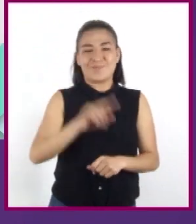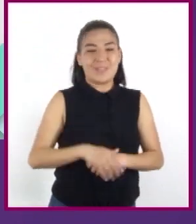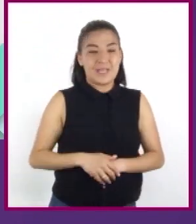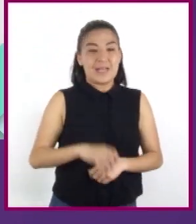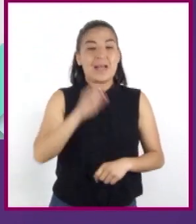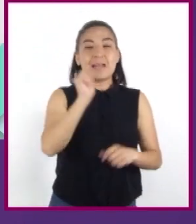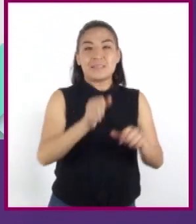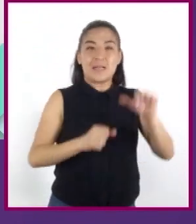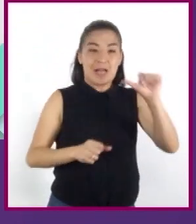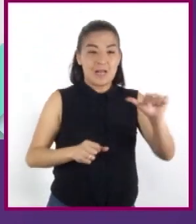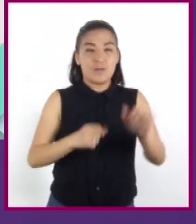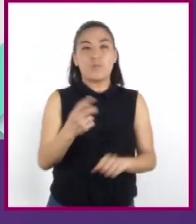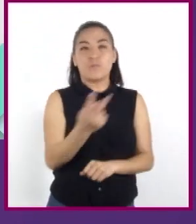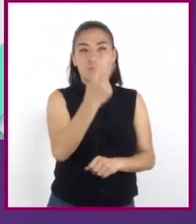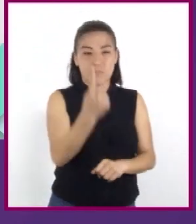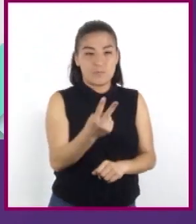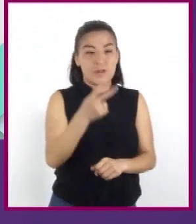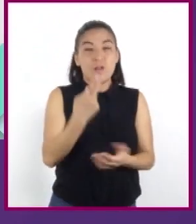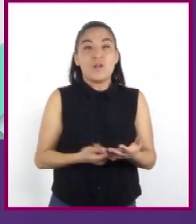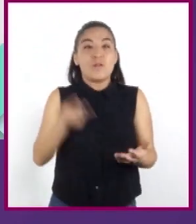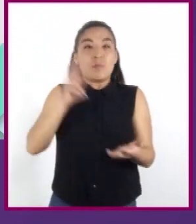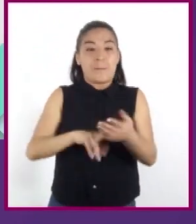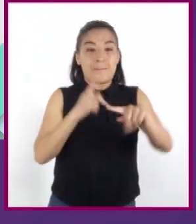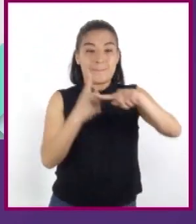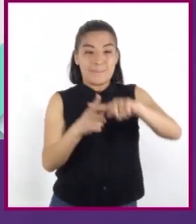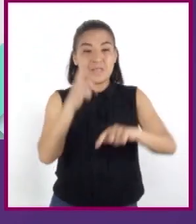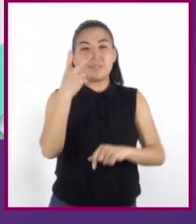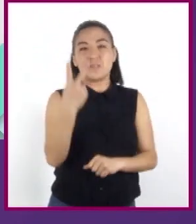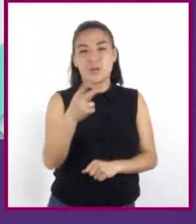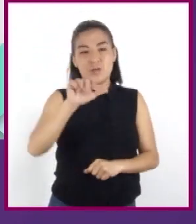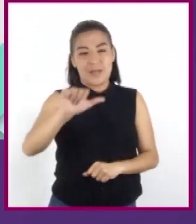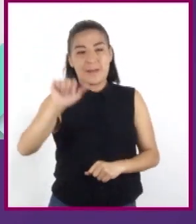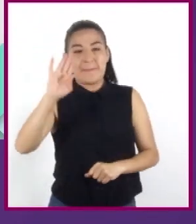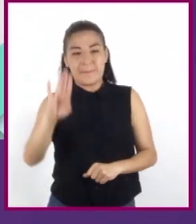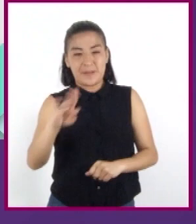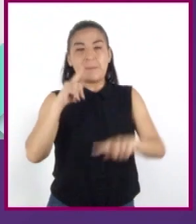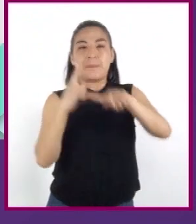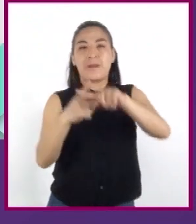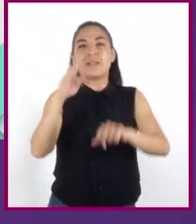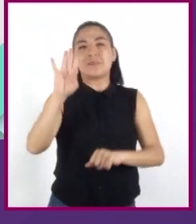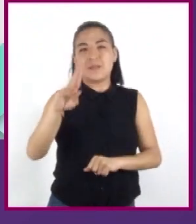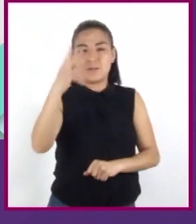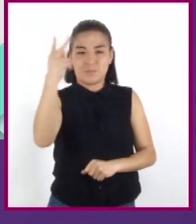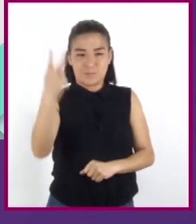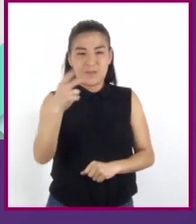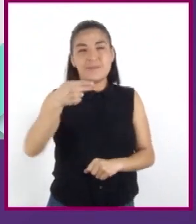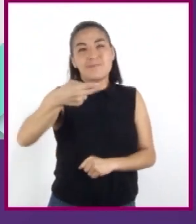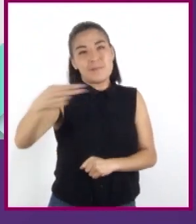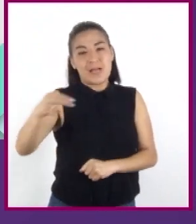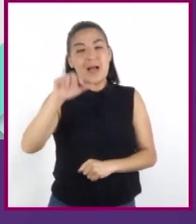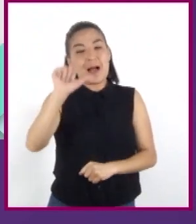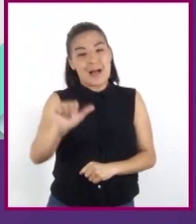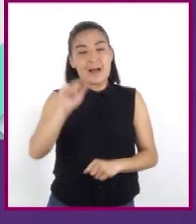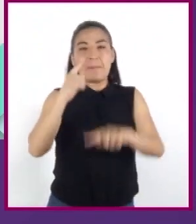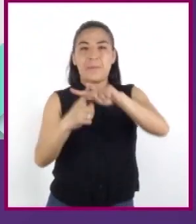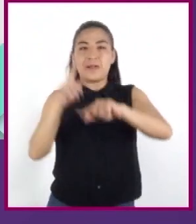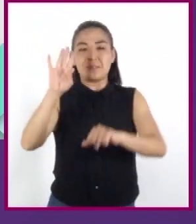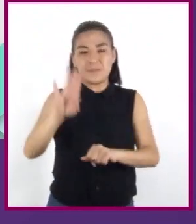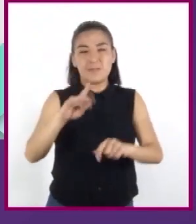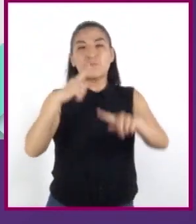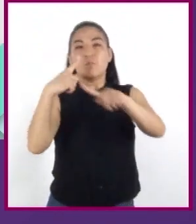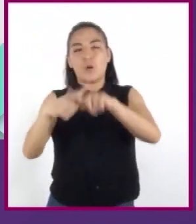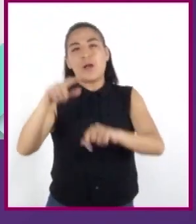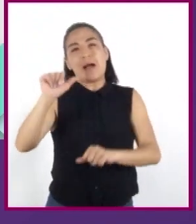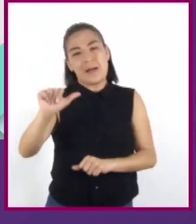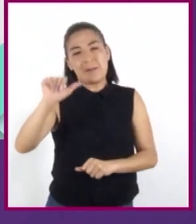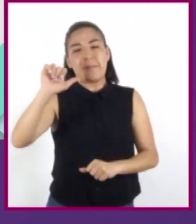cuadrada más el doble producto de a por b más b al cuadrado es igual a más b que multiplica a